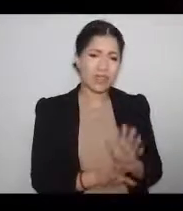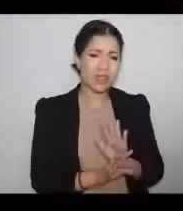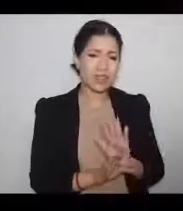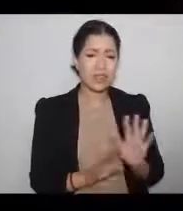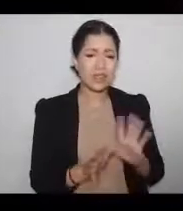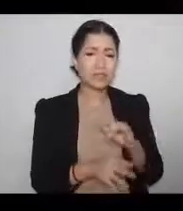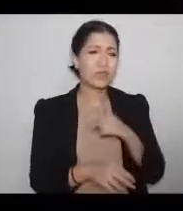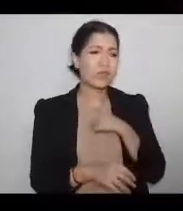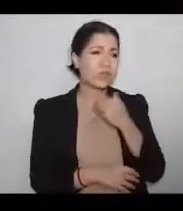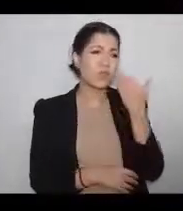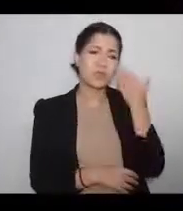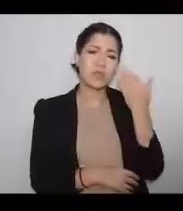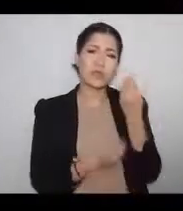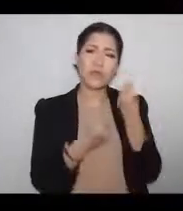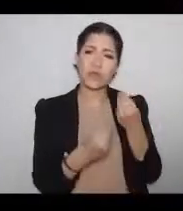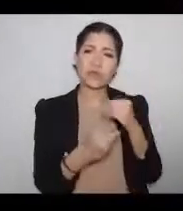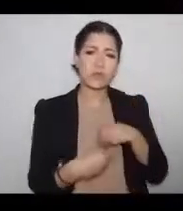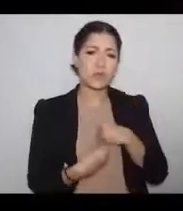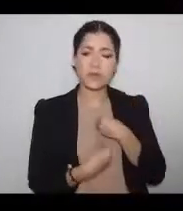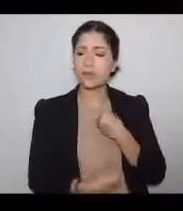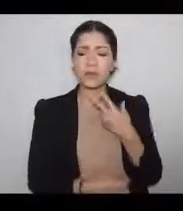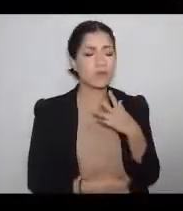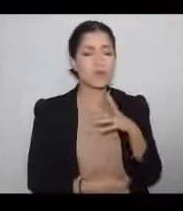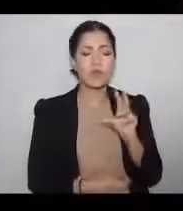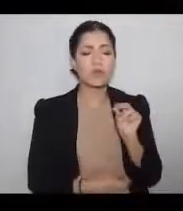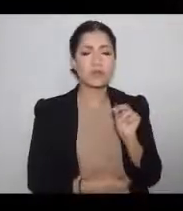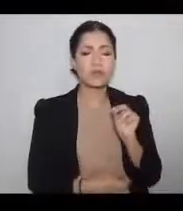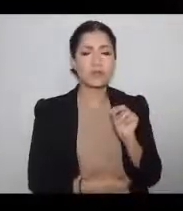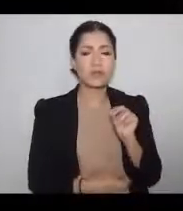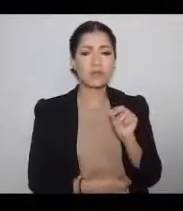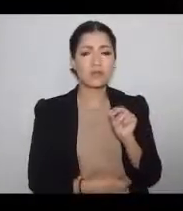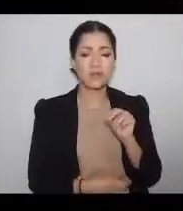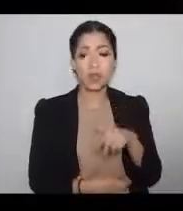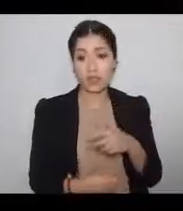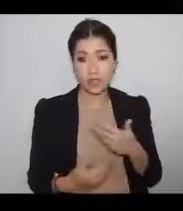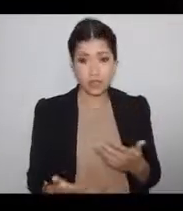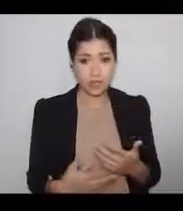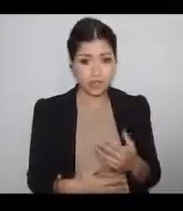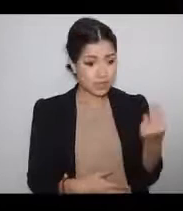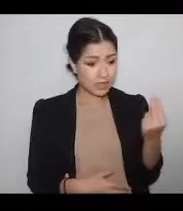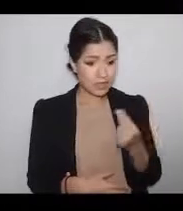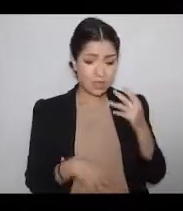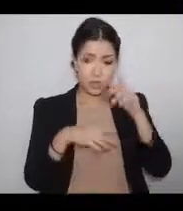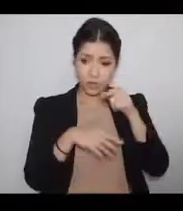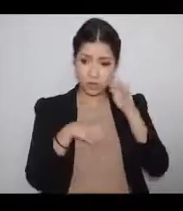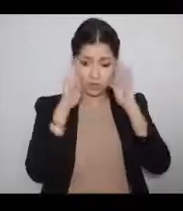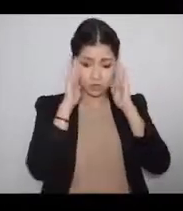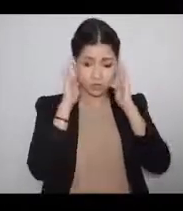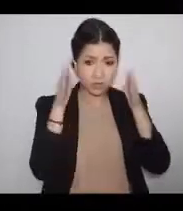No duraré mucho. He perdido capacidad de concentración.